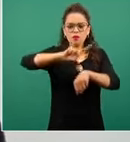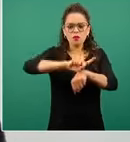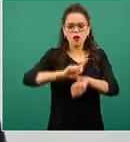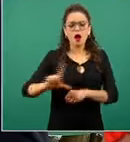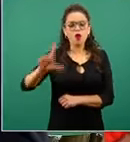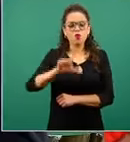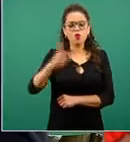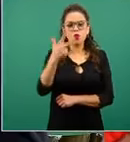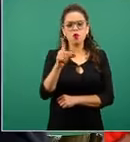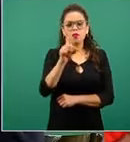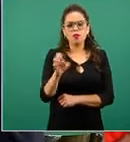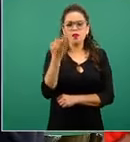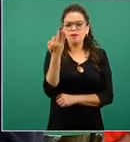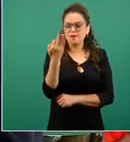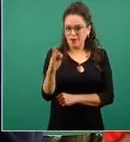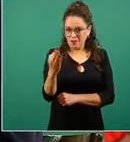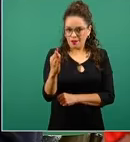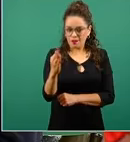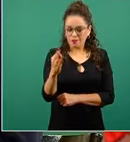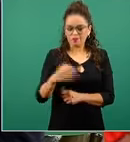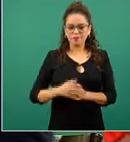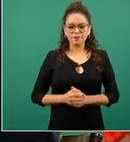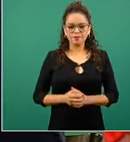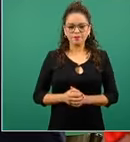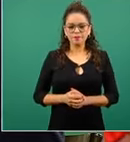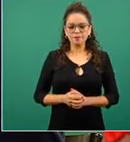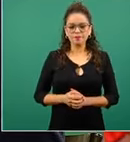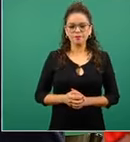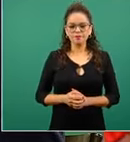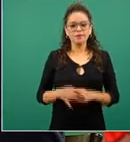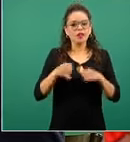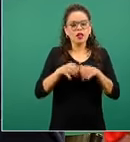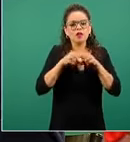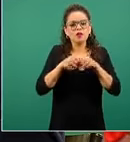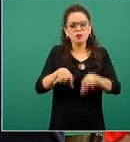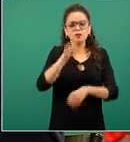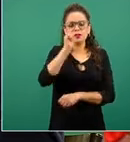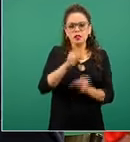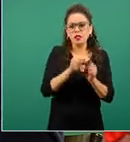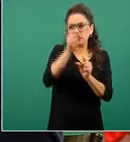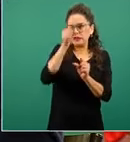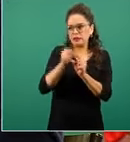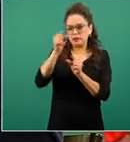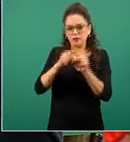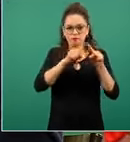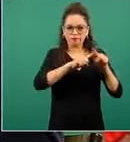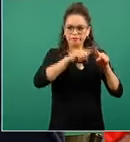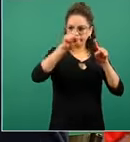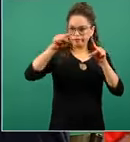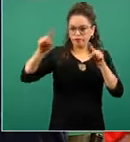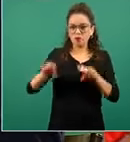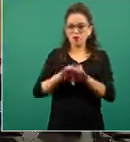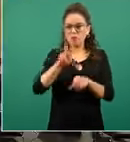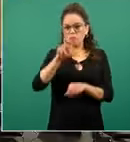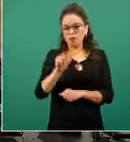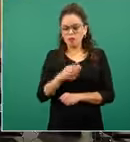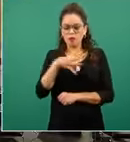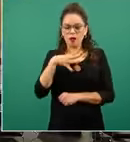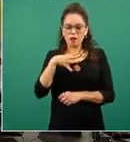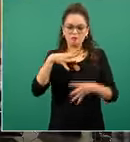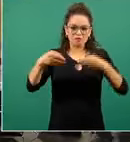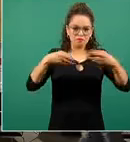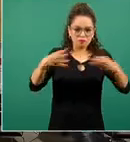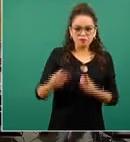lunes 8 de febrero, con la actualización de la estadística, el comportamiento epidémico, la ocupación